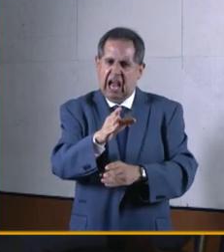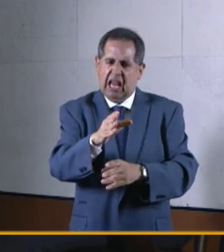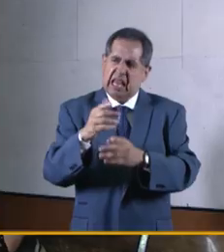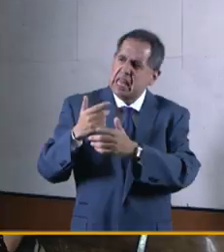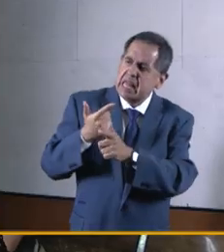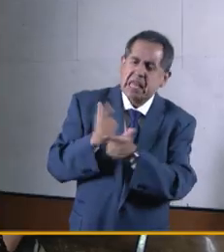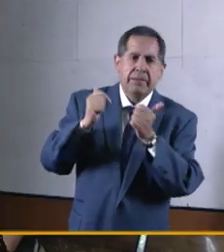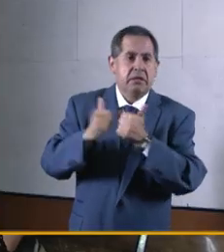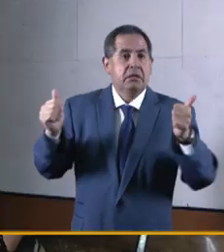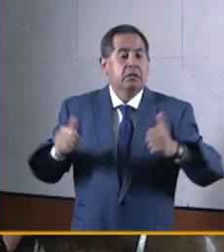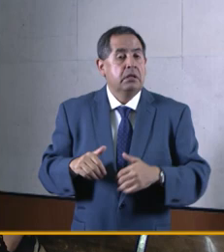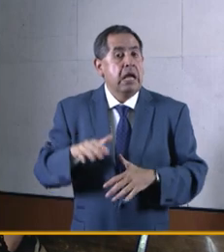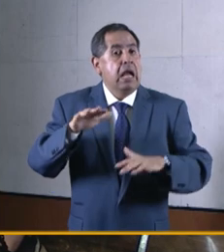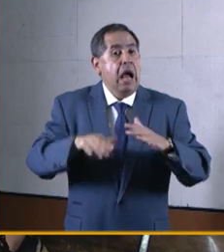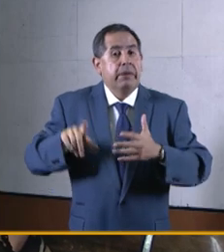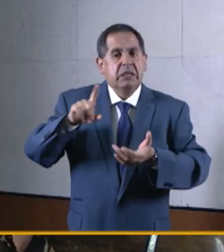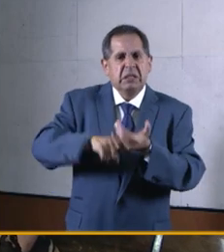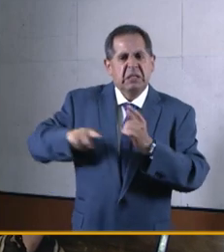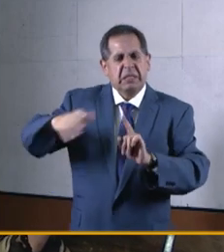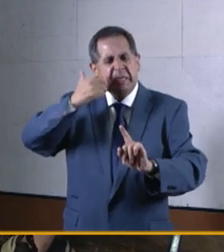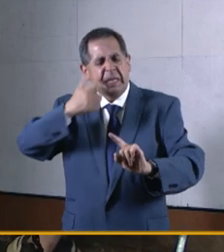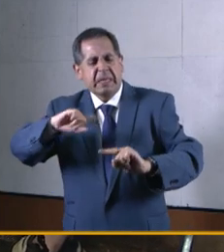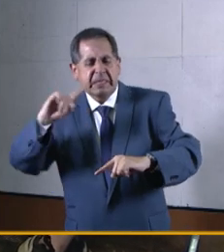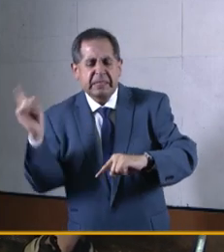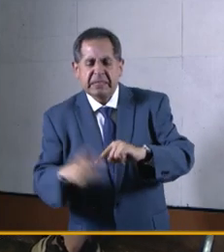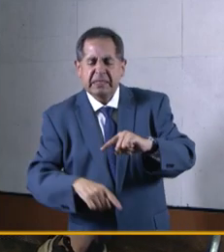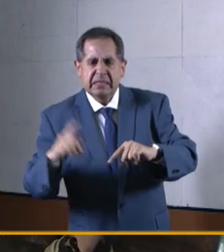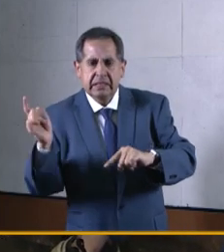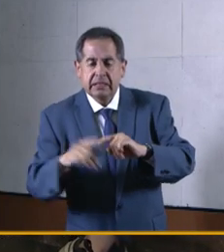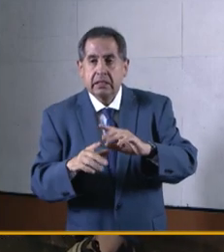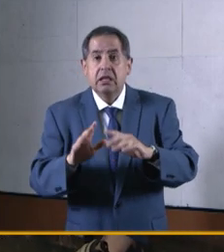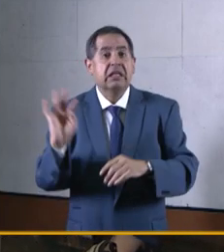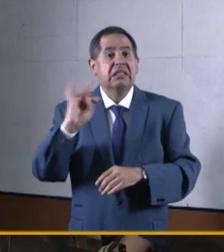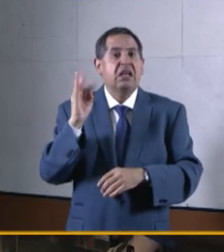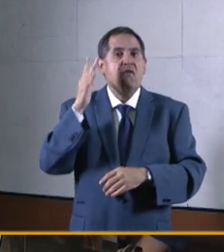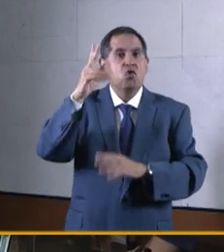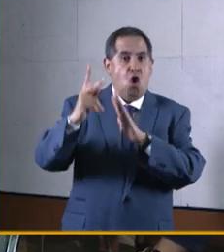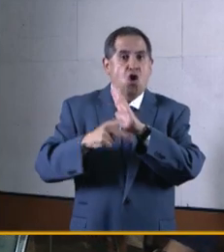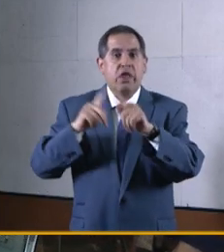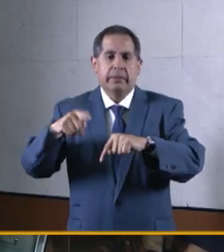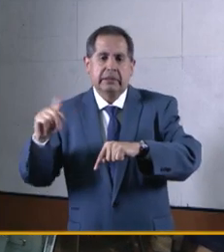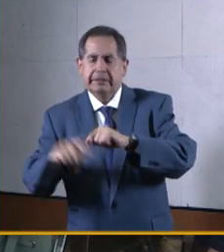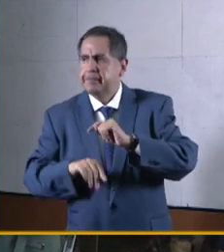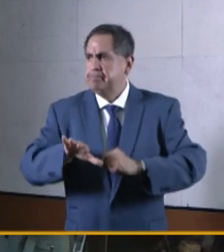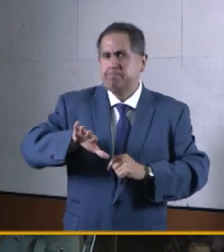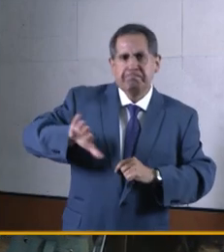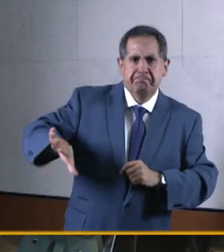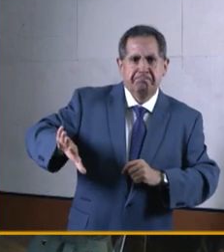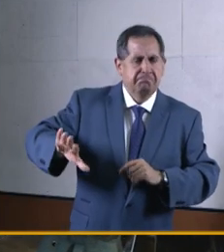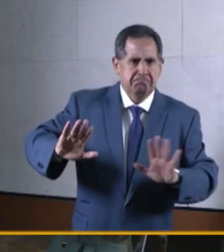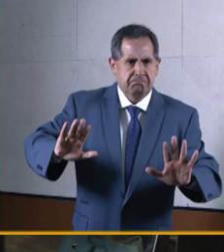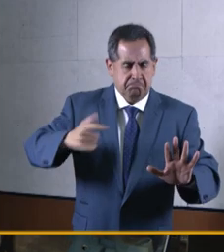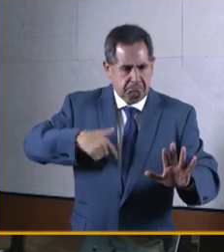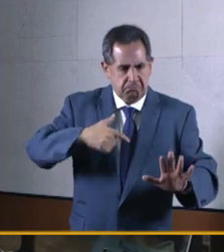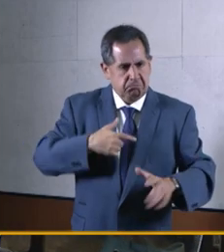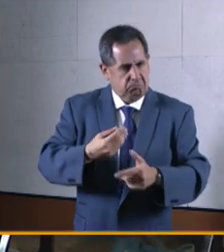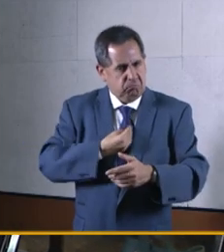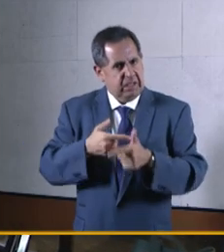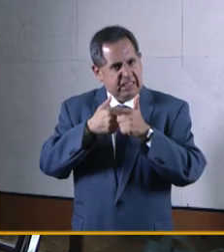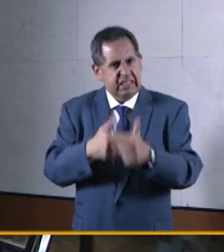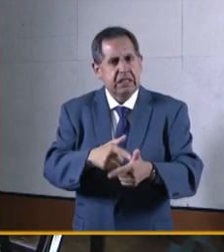han sobrado a vientos que podrían desplegarse de nuevo para prevenirlos y contenerlos